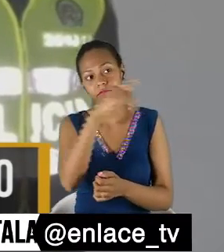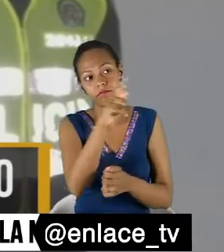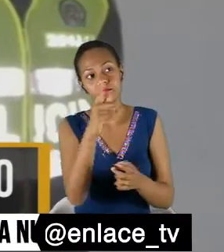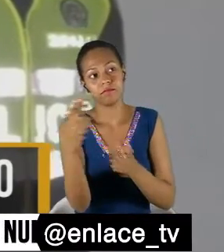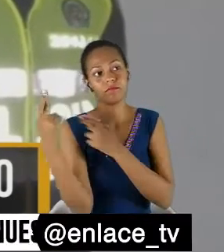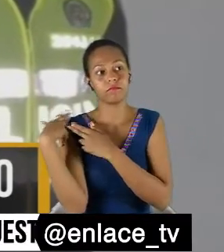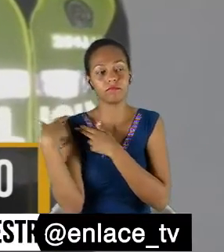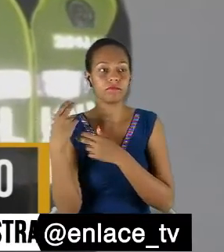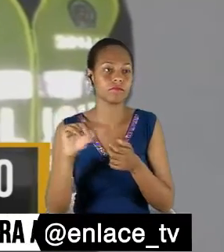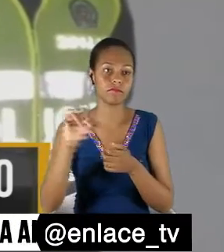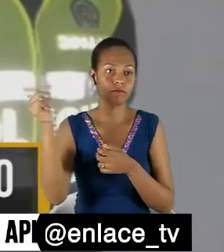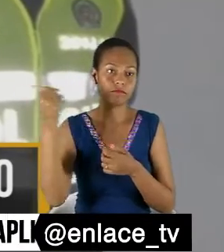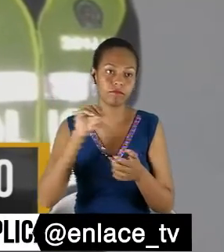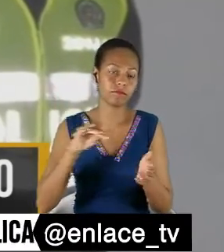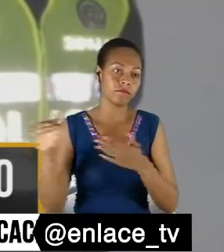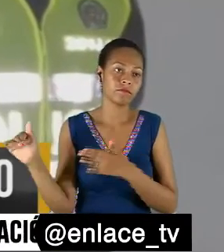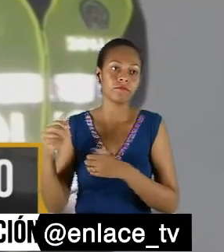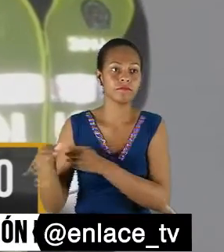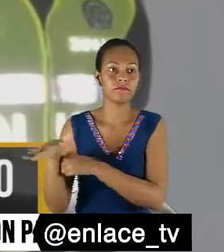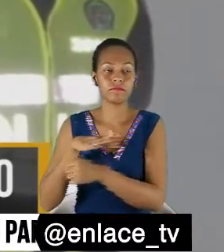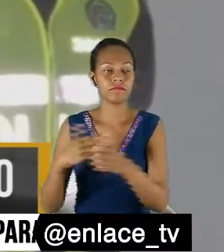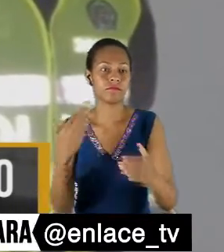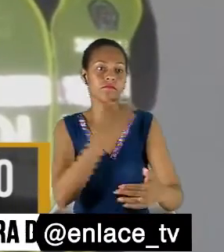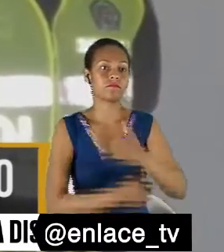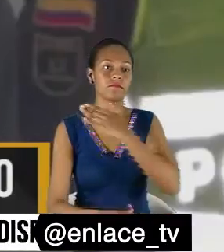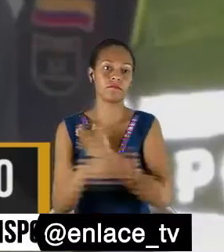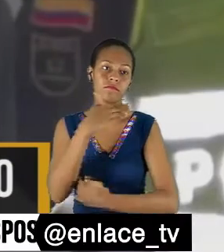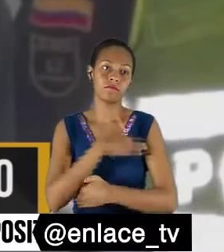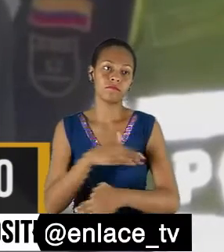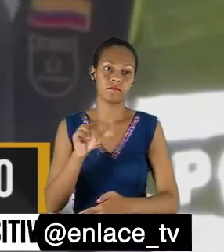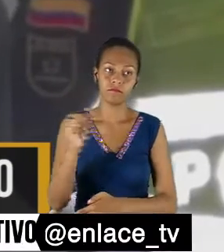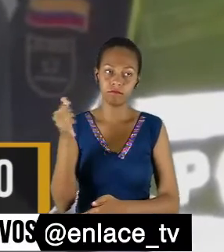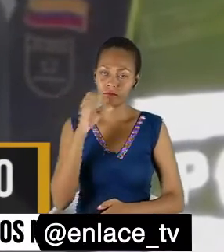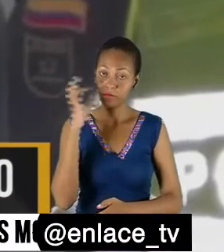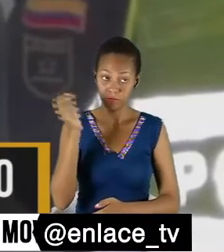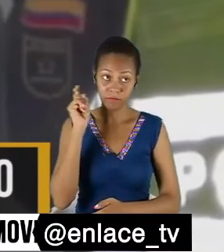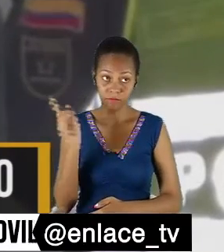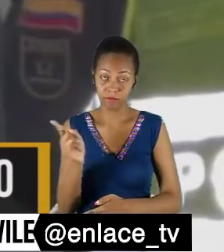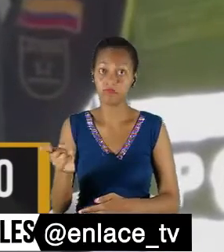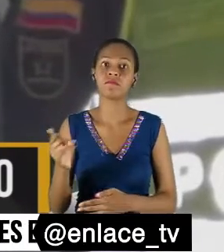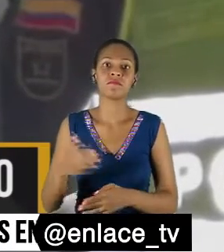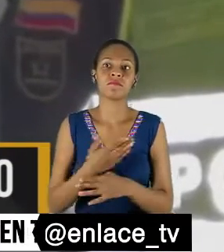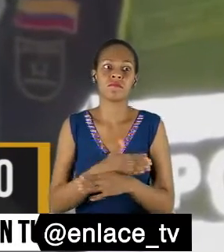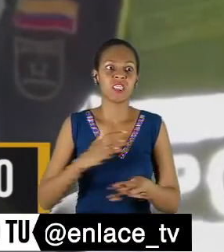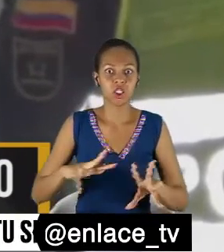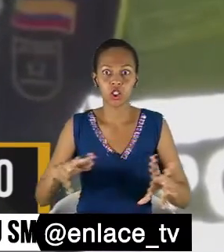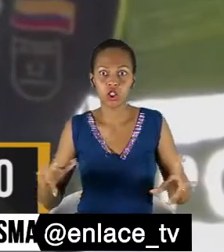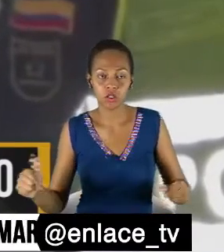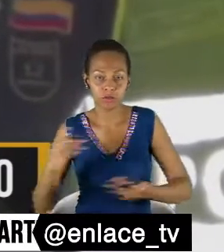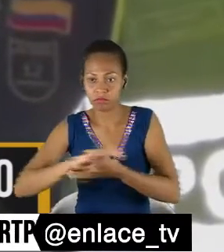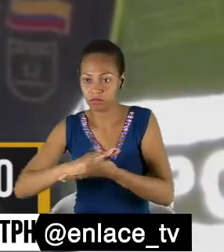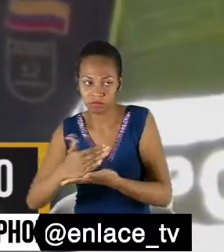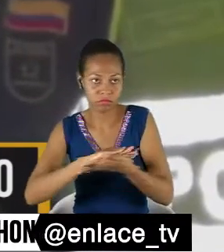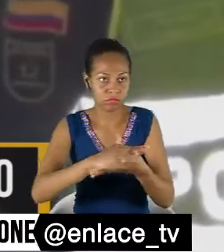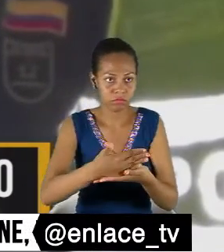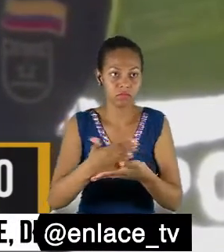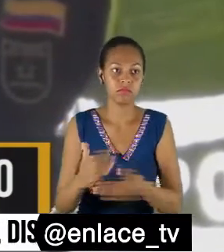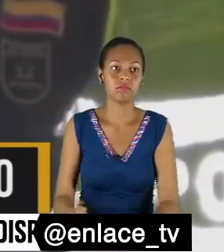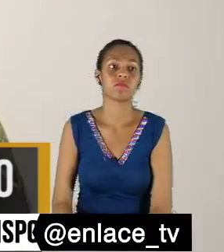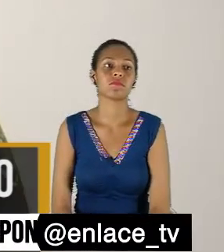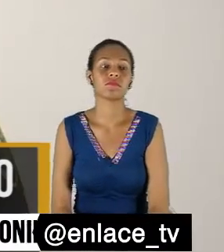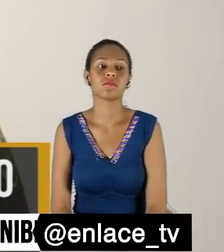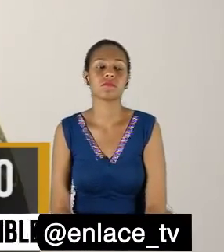hechos relacionados con hurto, en el barrio El Campín es capturado otro hombre que minutos antes había robado computadores portátiles. Una vivienda a la cual